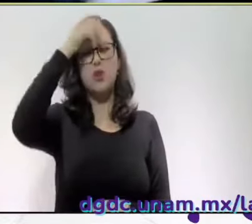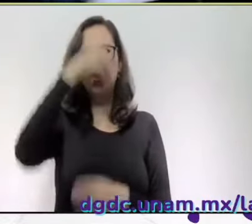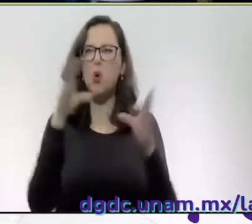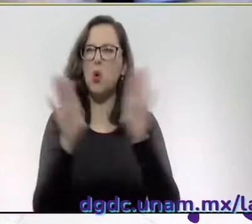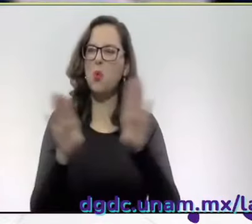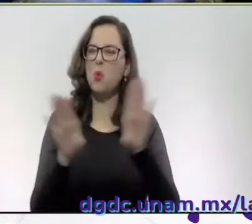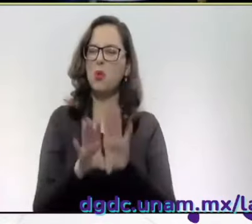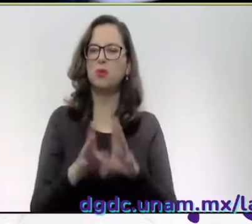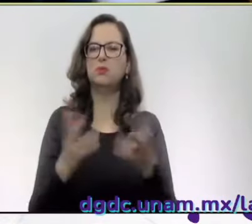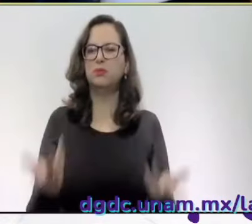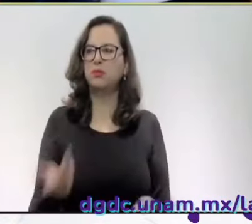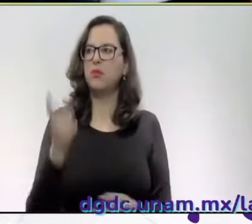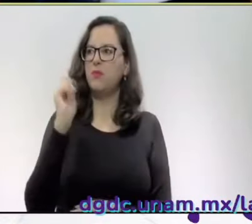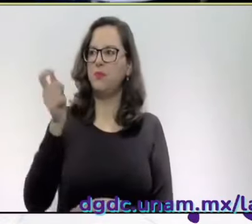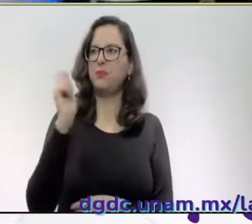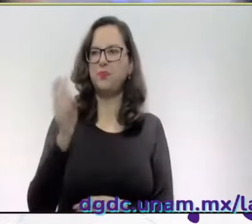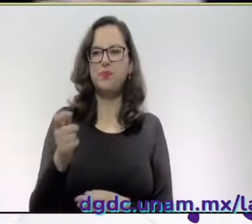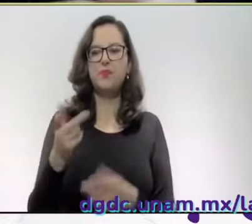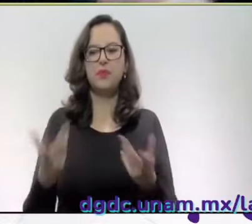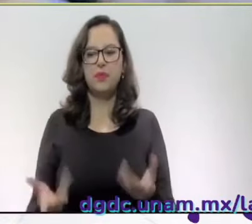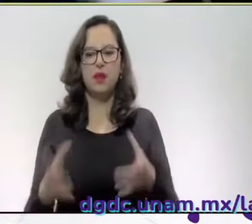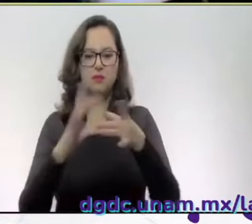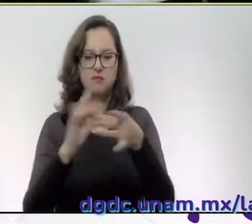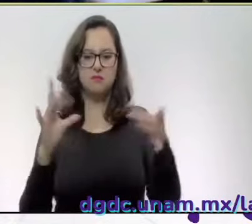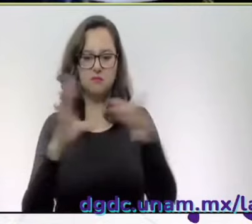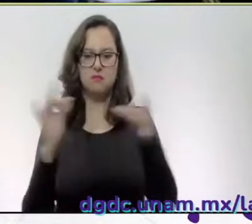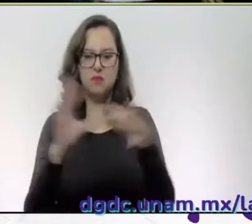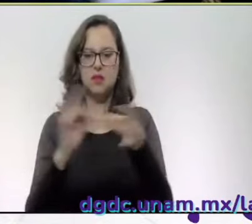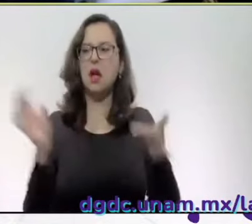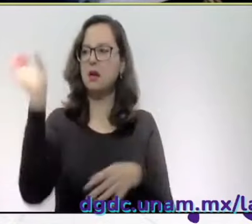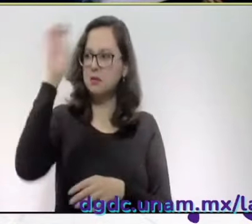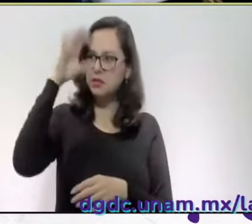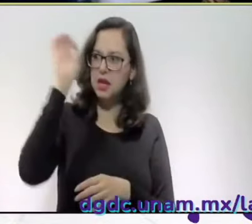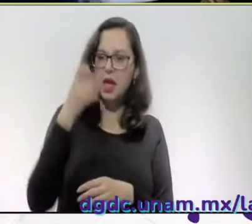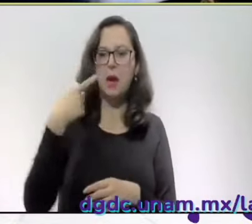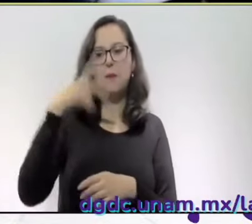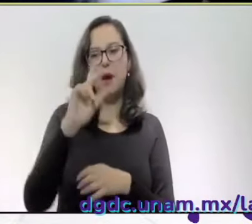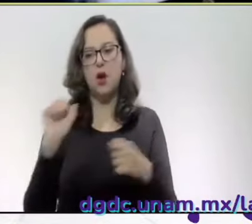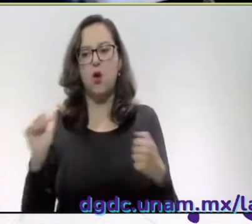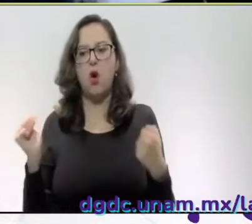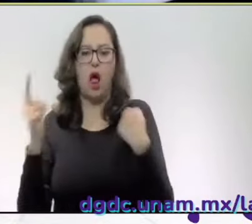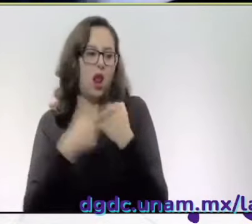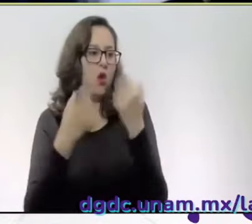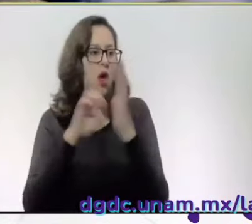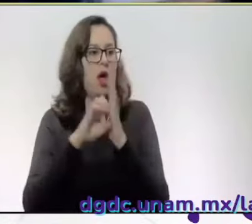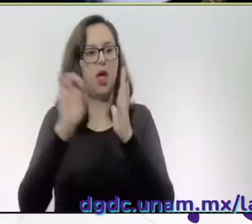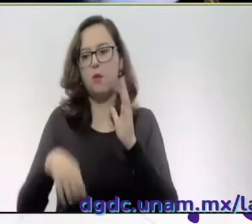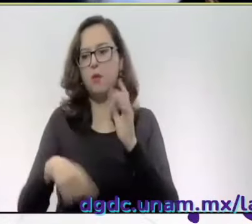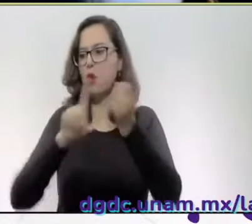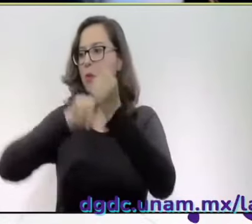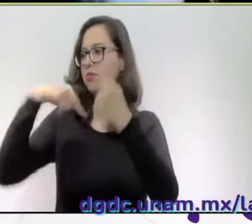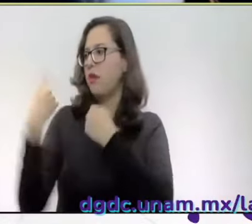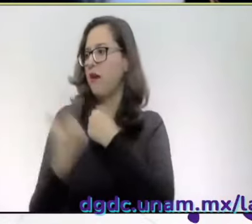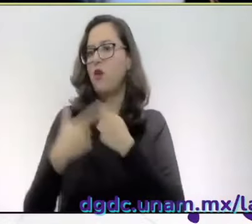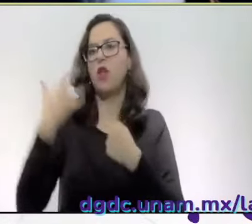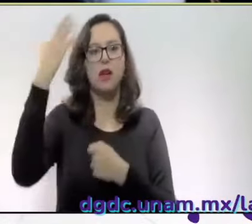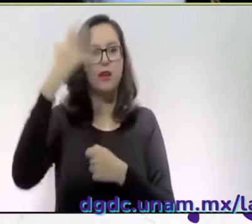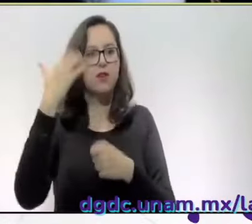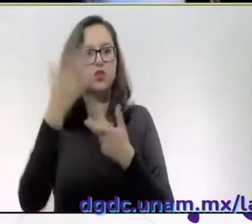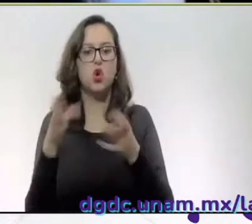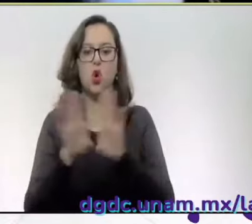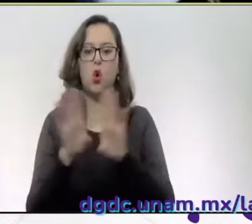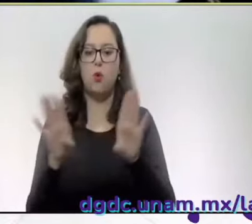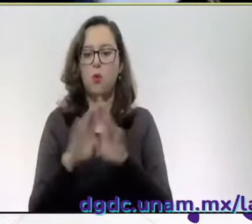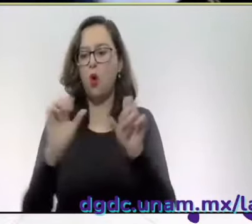quieres definirlo, obviamente con una explicación científica, pero con alguna parte, un ejemplo, una analogía, una referencia del arte o de